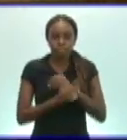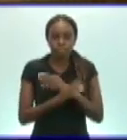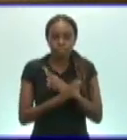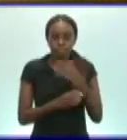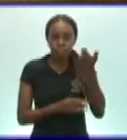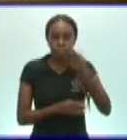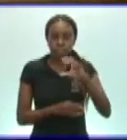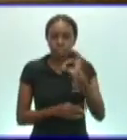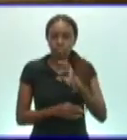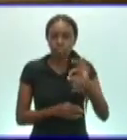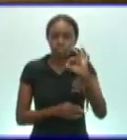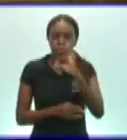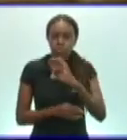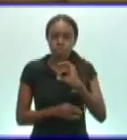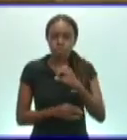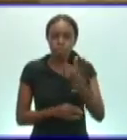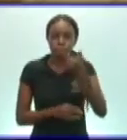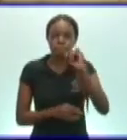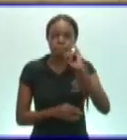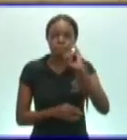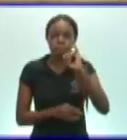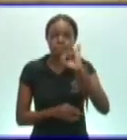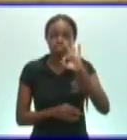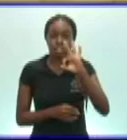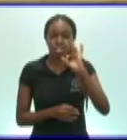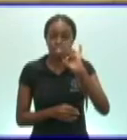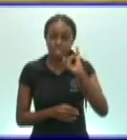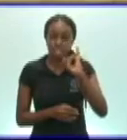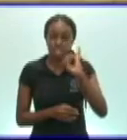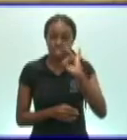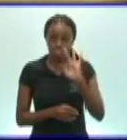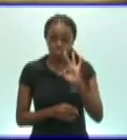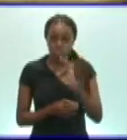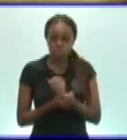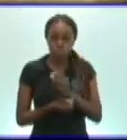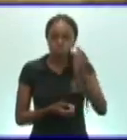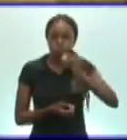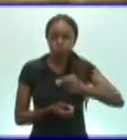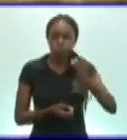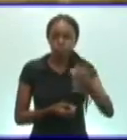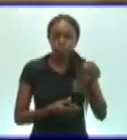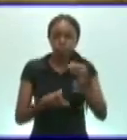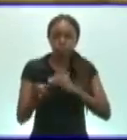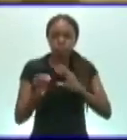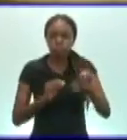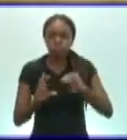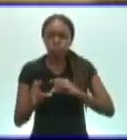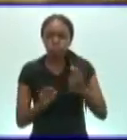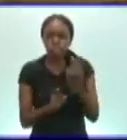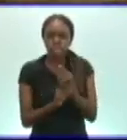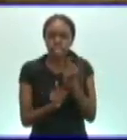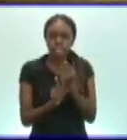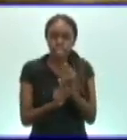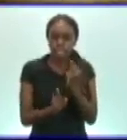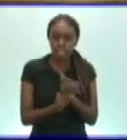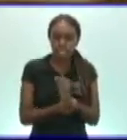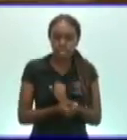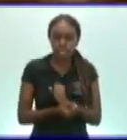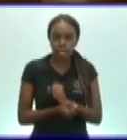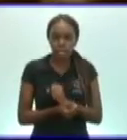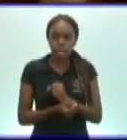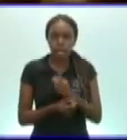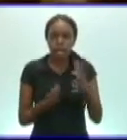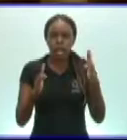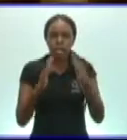de octubre de 1868, personas provenientes de lugares cercanos comienzan a llegar a una